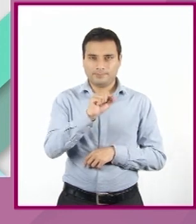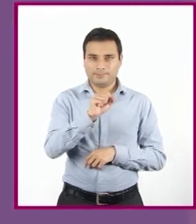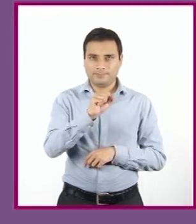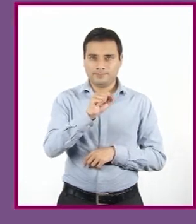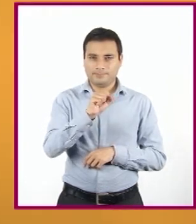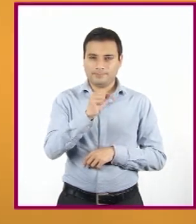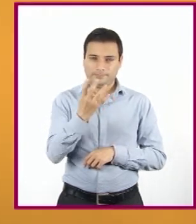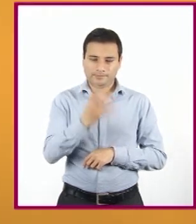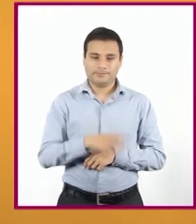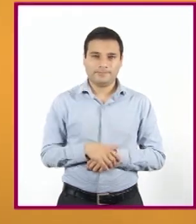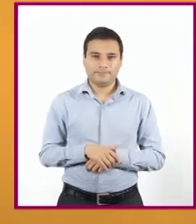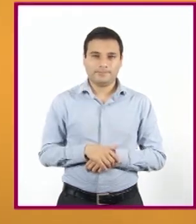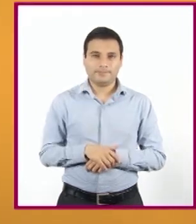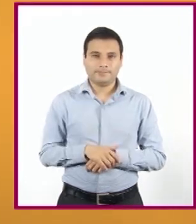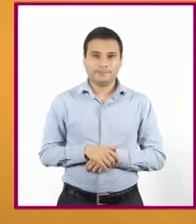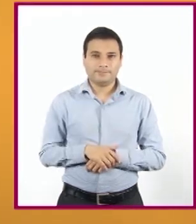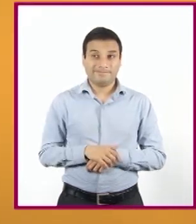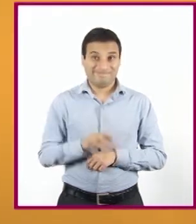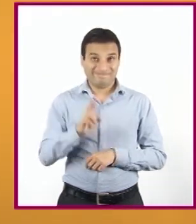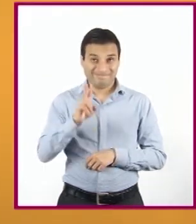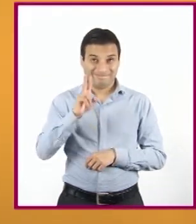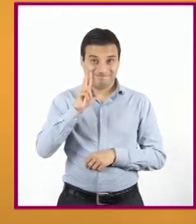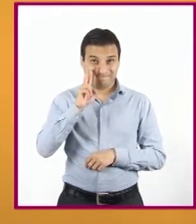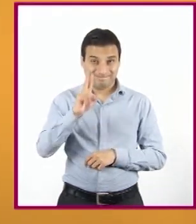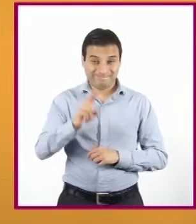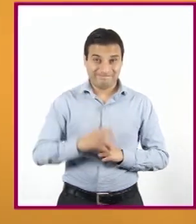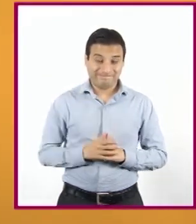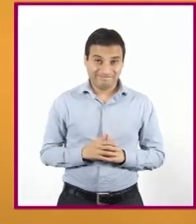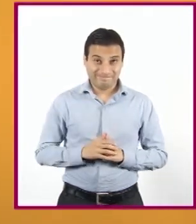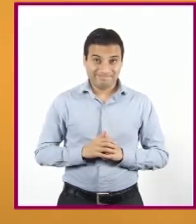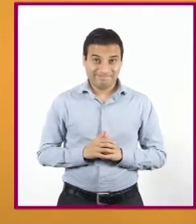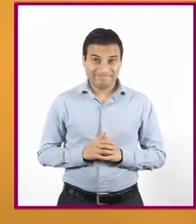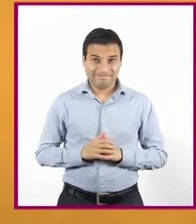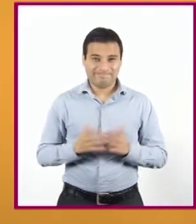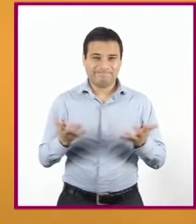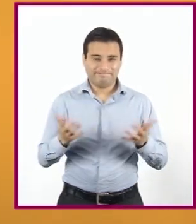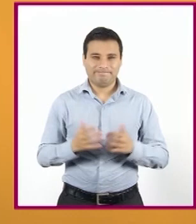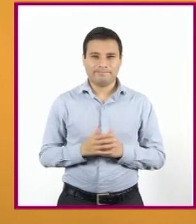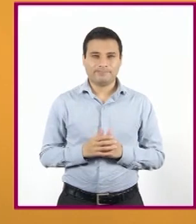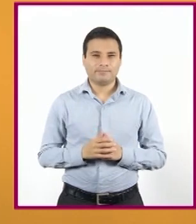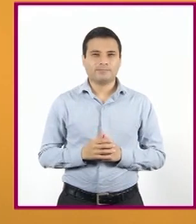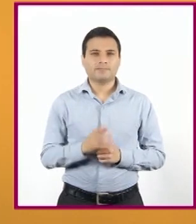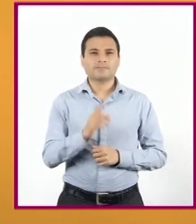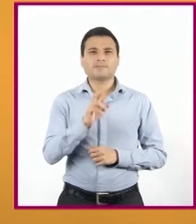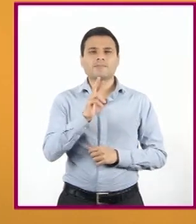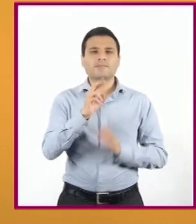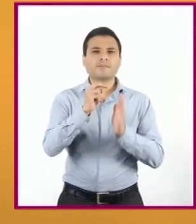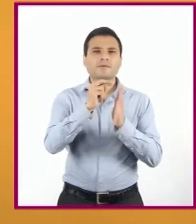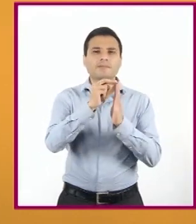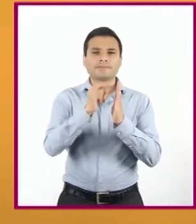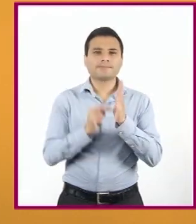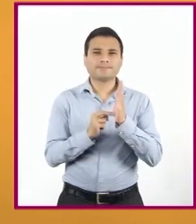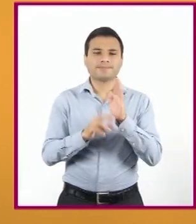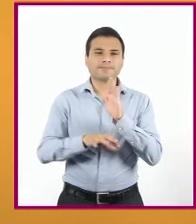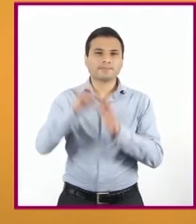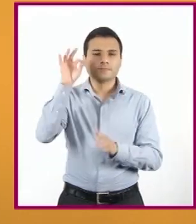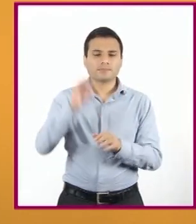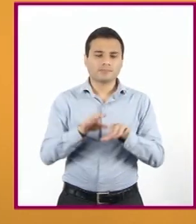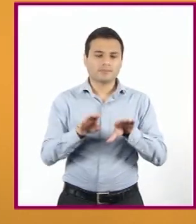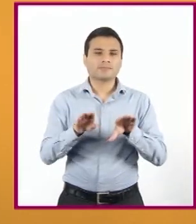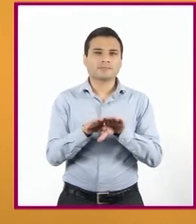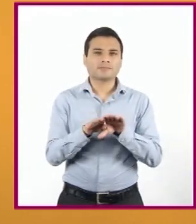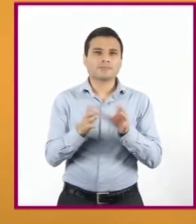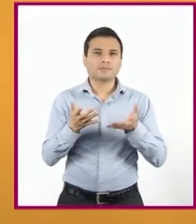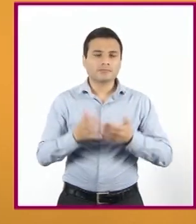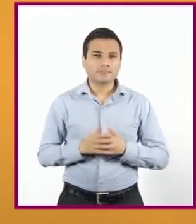64. Como han podido darse cuenta, una manera de obtener la regla general de una sucesión